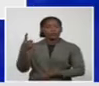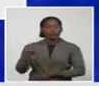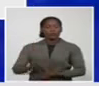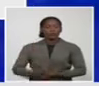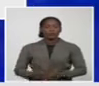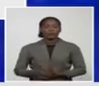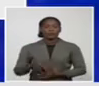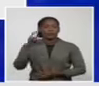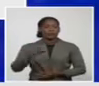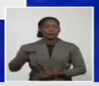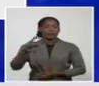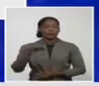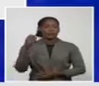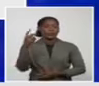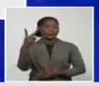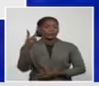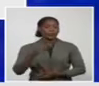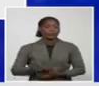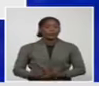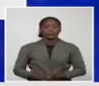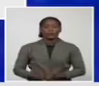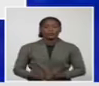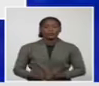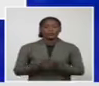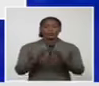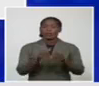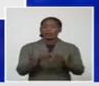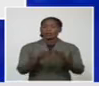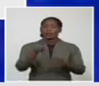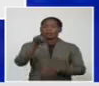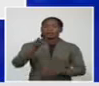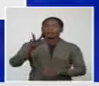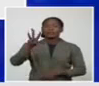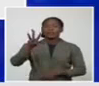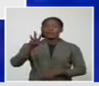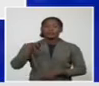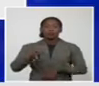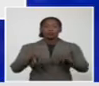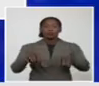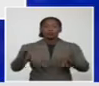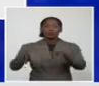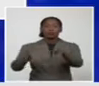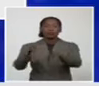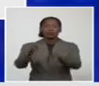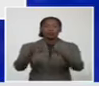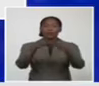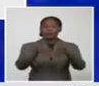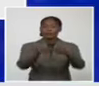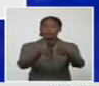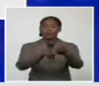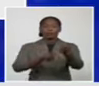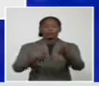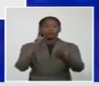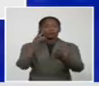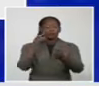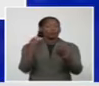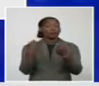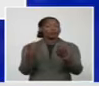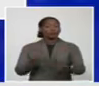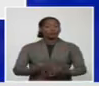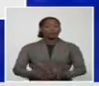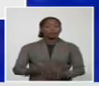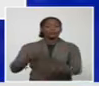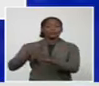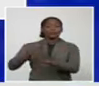2, en Granma 13, una cifra muy elevada de eventos, en Santiago de Cuba